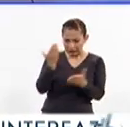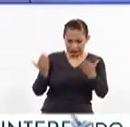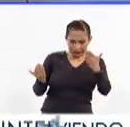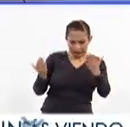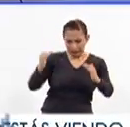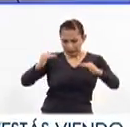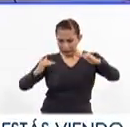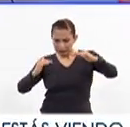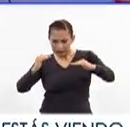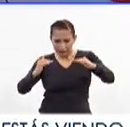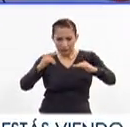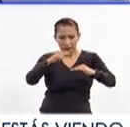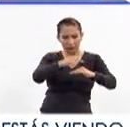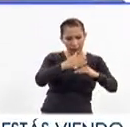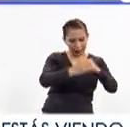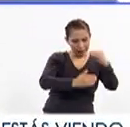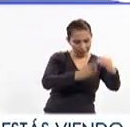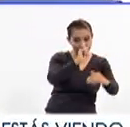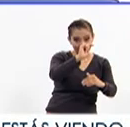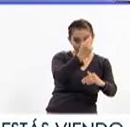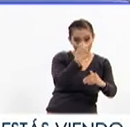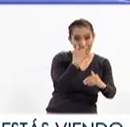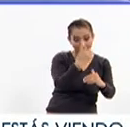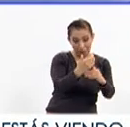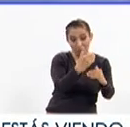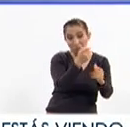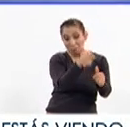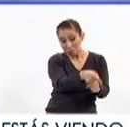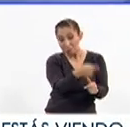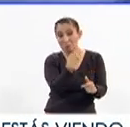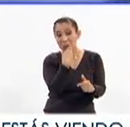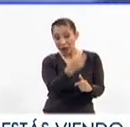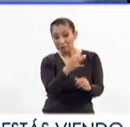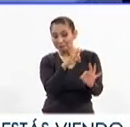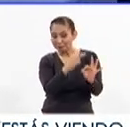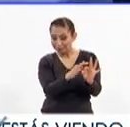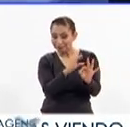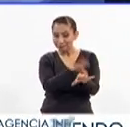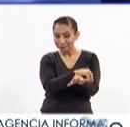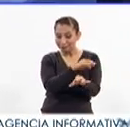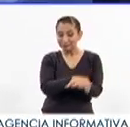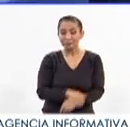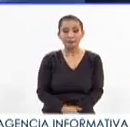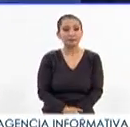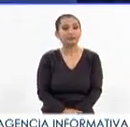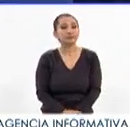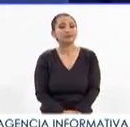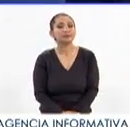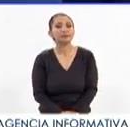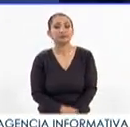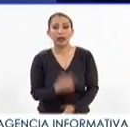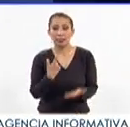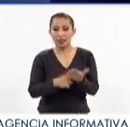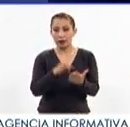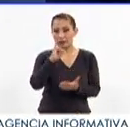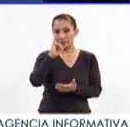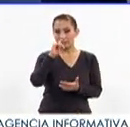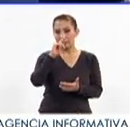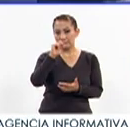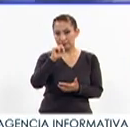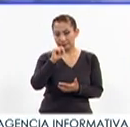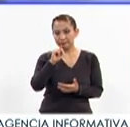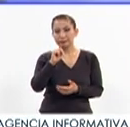balance entre un desarrollo de una tecnología que además sea eficiente con la energía? Bueno, dentro del Politécnico